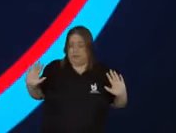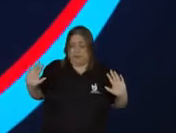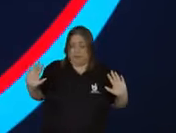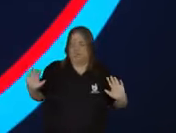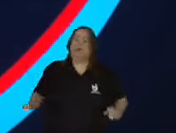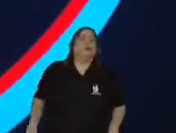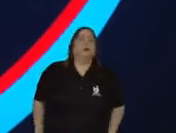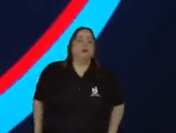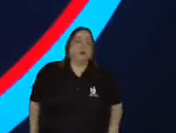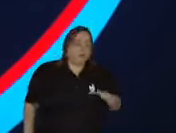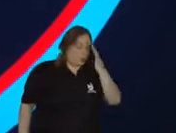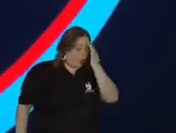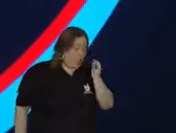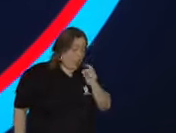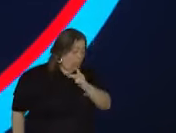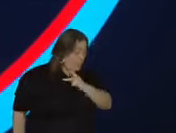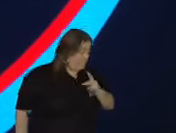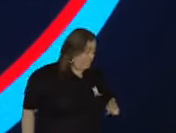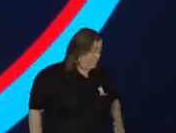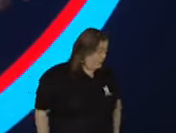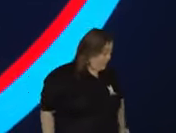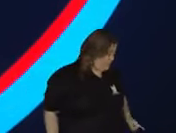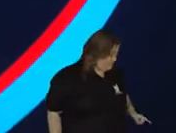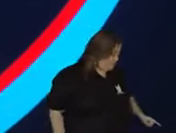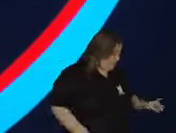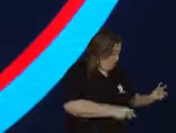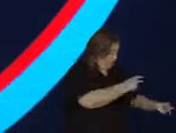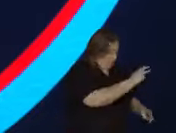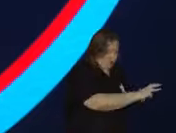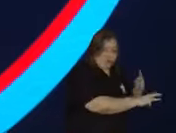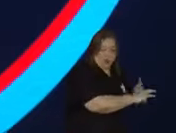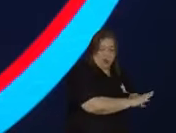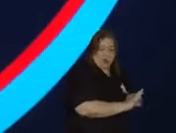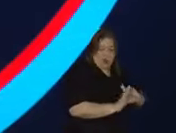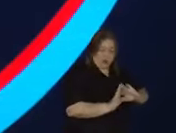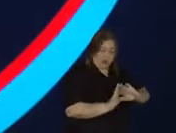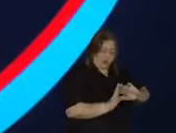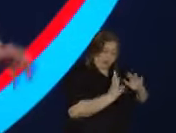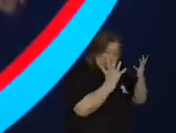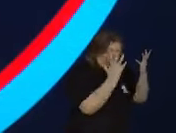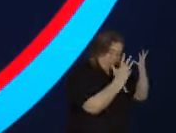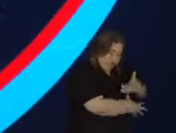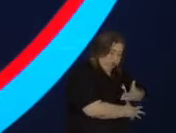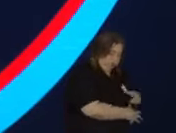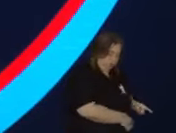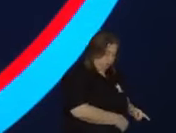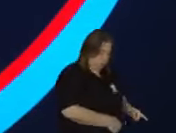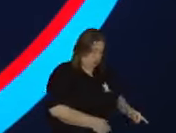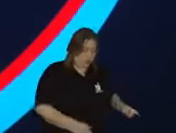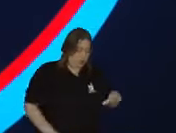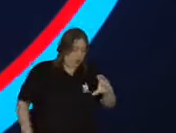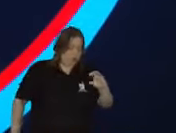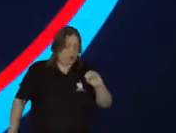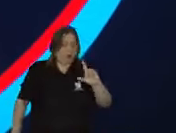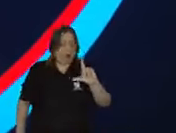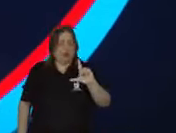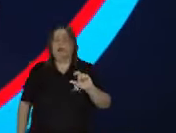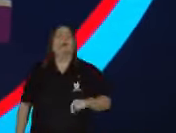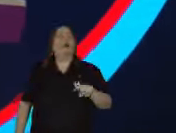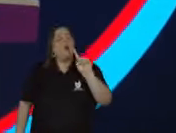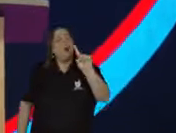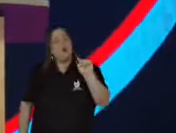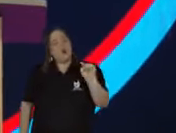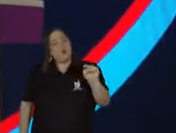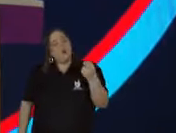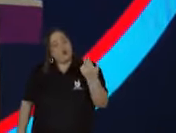Él es el príncipe de este mundo. Otra versión dice, príncipe de las tinieblas. Colosenses 1:13.